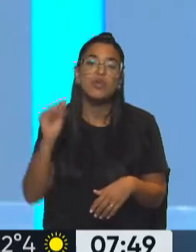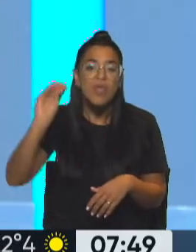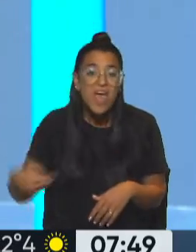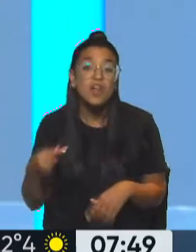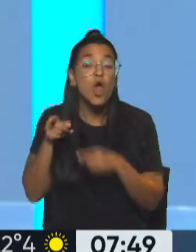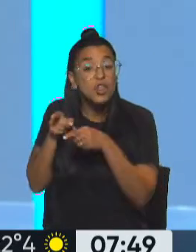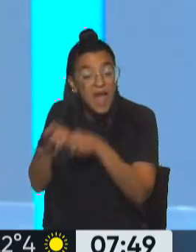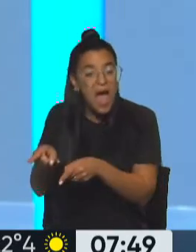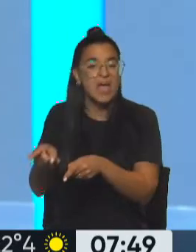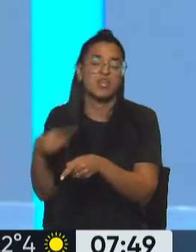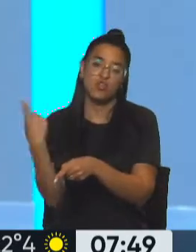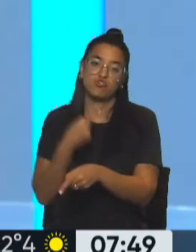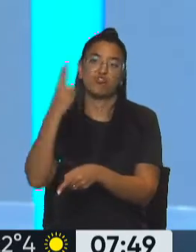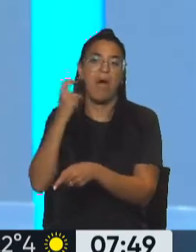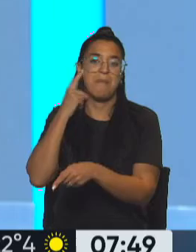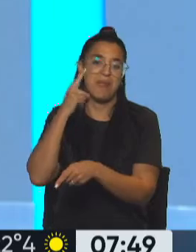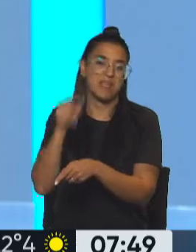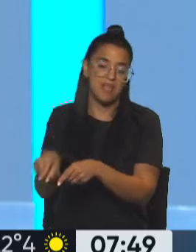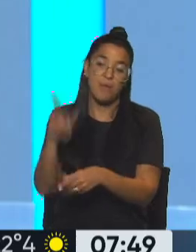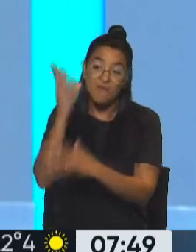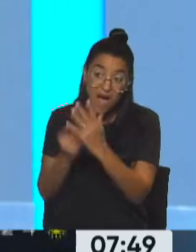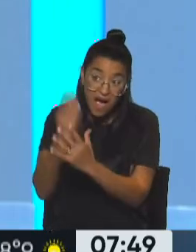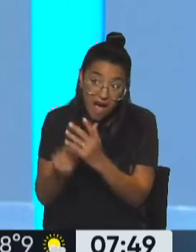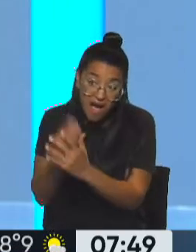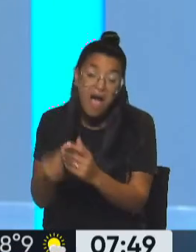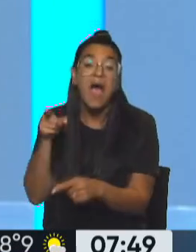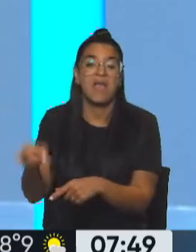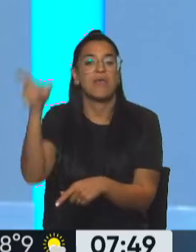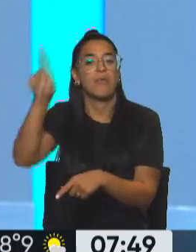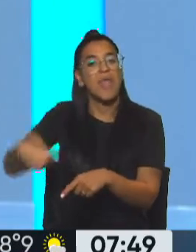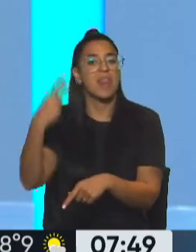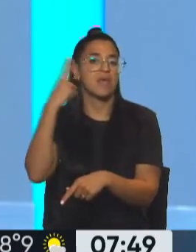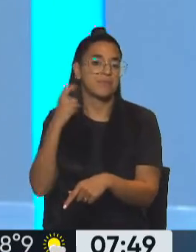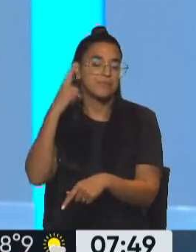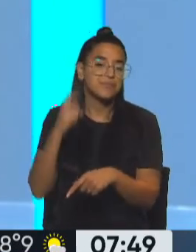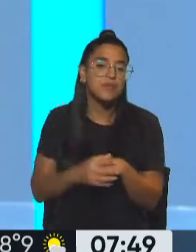derrota es donde aprendemos, no de los errores es donde aprendemos. Y